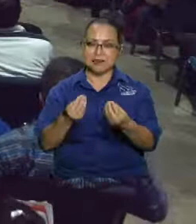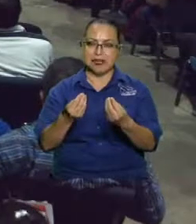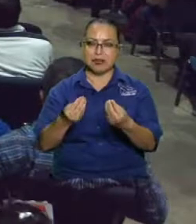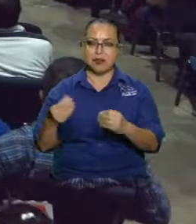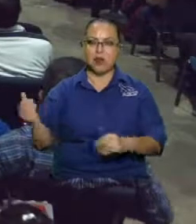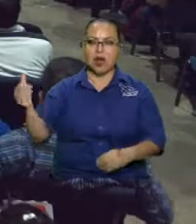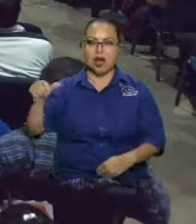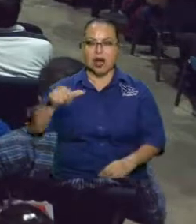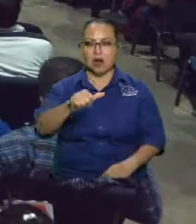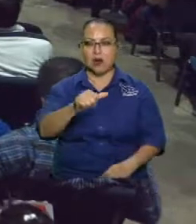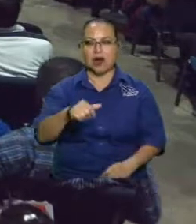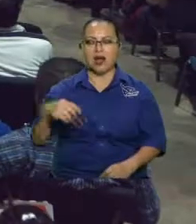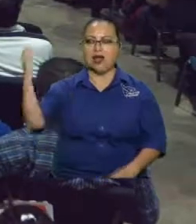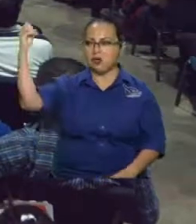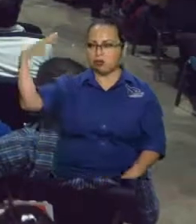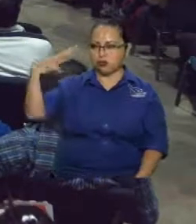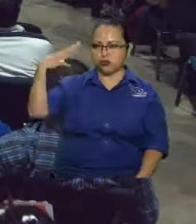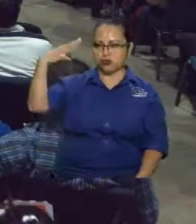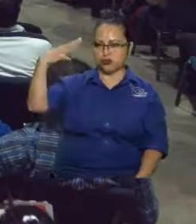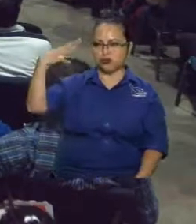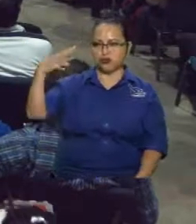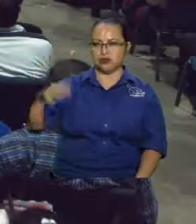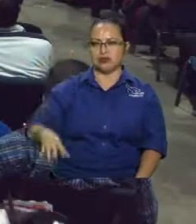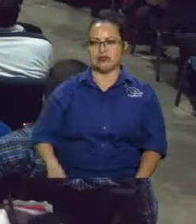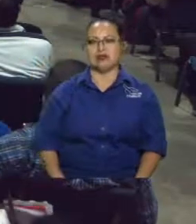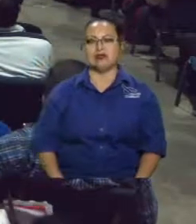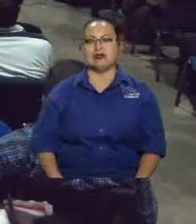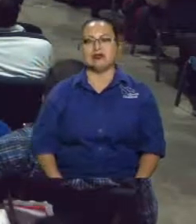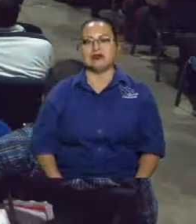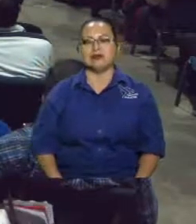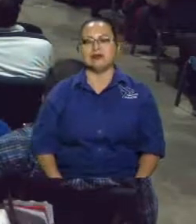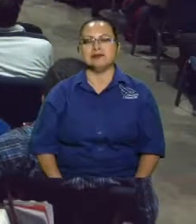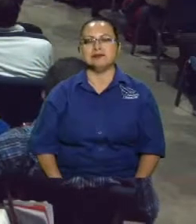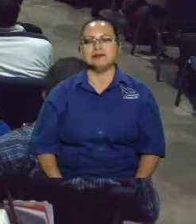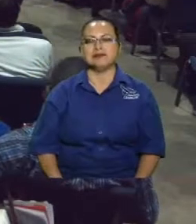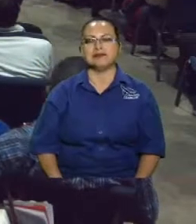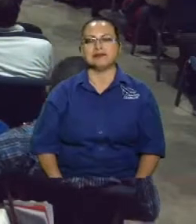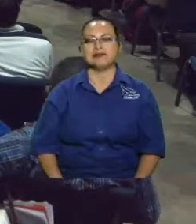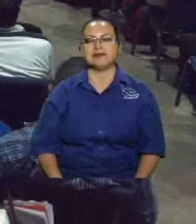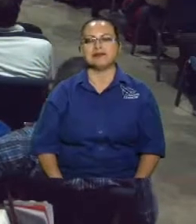Medicina, alimento, agua, luz.